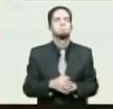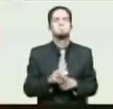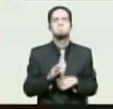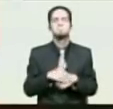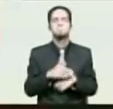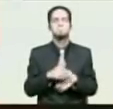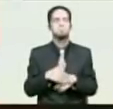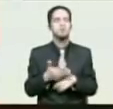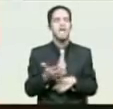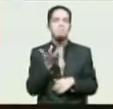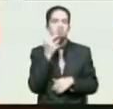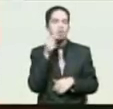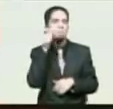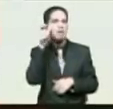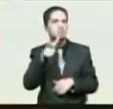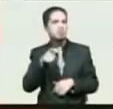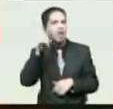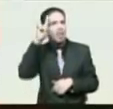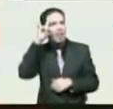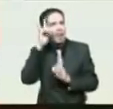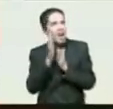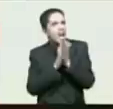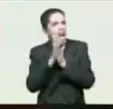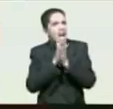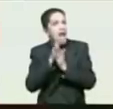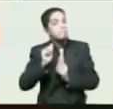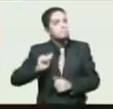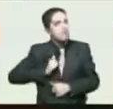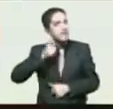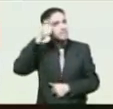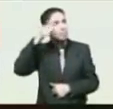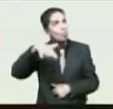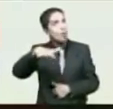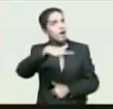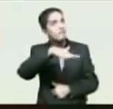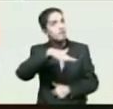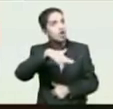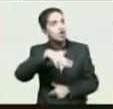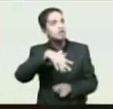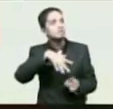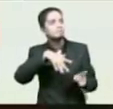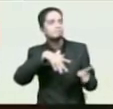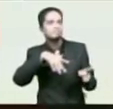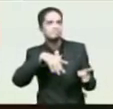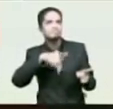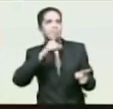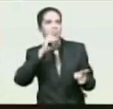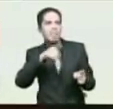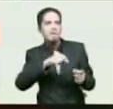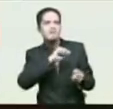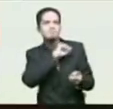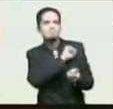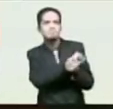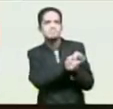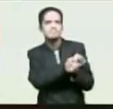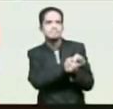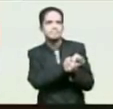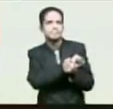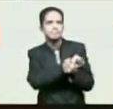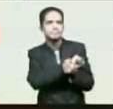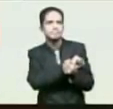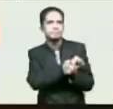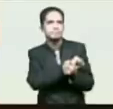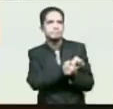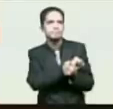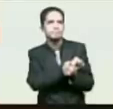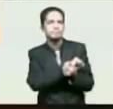es pillo, el que es ladrón, el que juega con el hambre del pueblo, es histórico que lo ha hecho. O no se